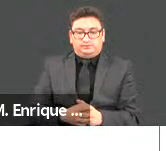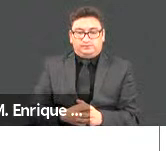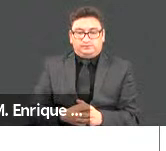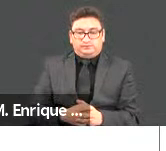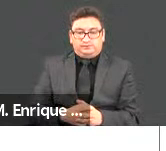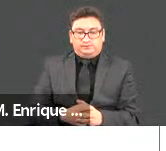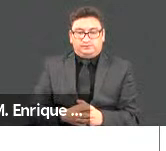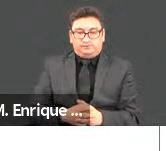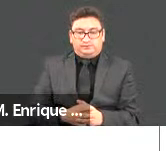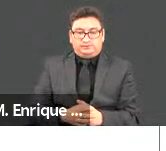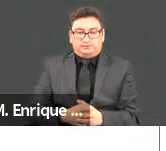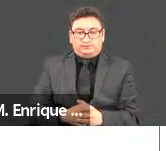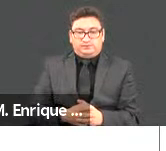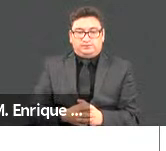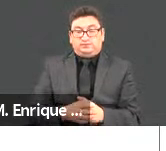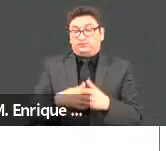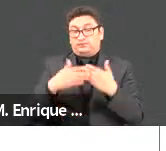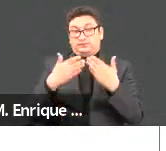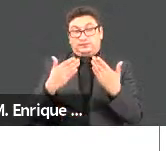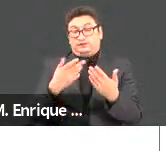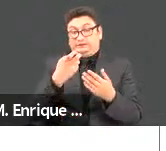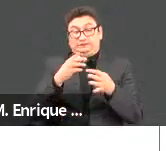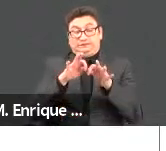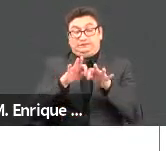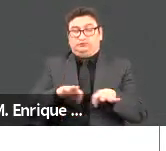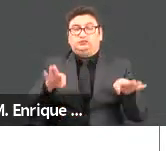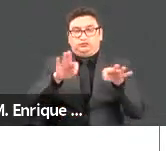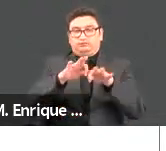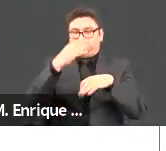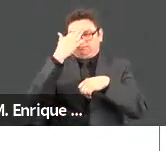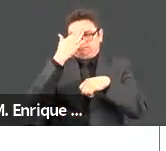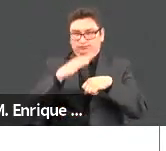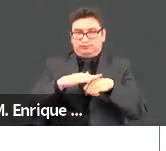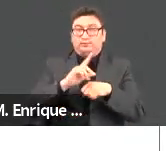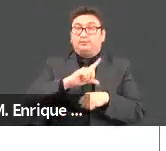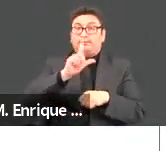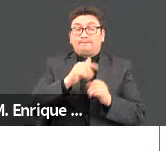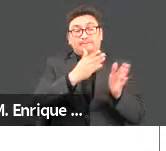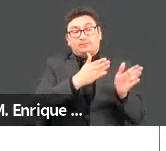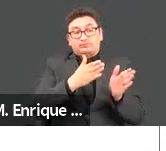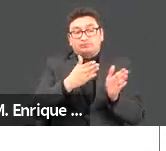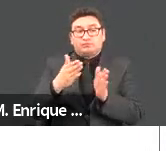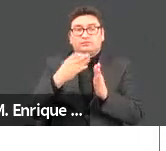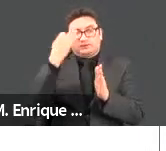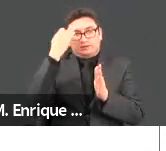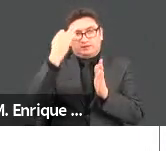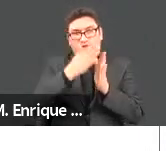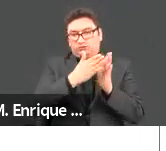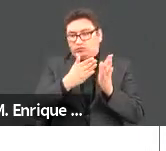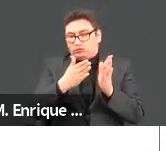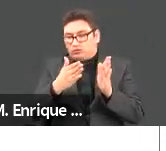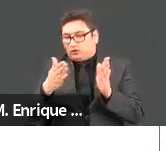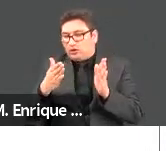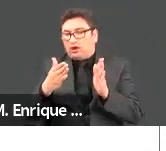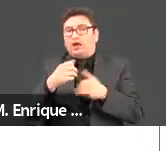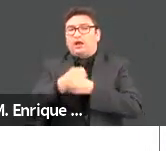Bien, es muy relevante. Continuando con nuestra línea del tiempo, llegamos al